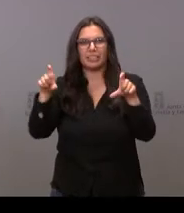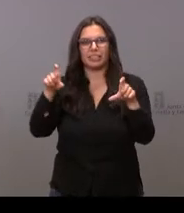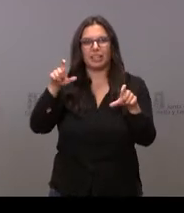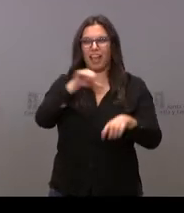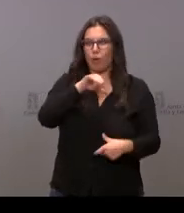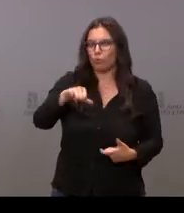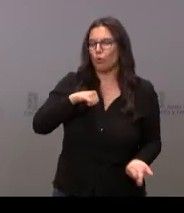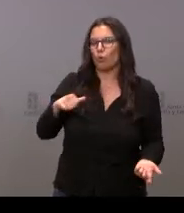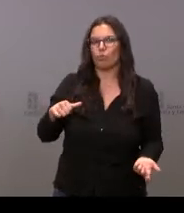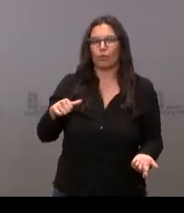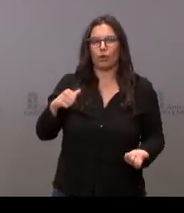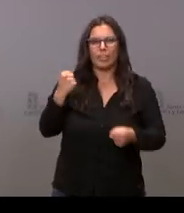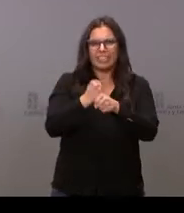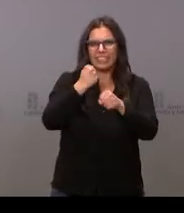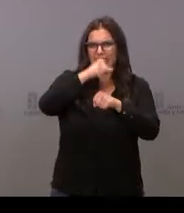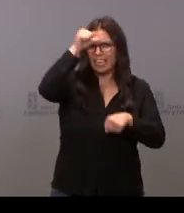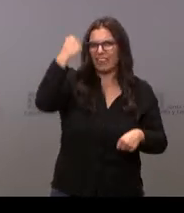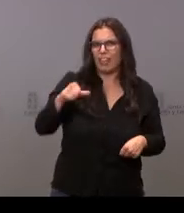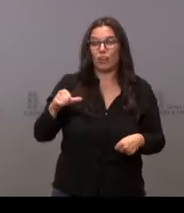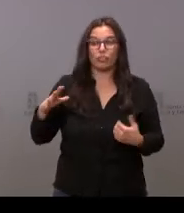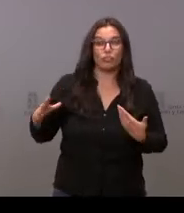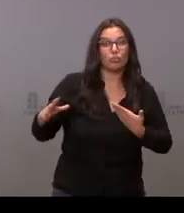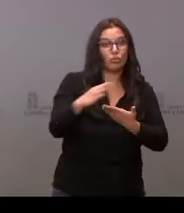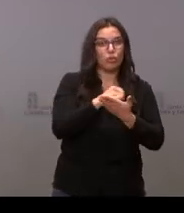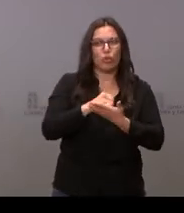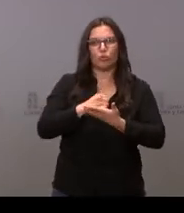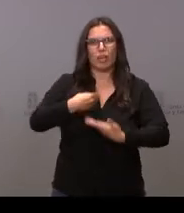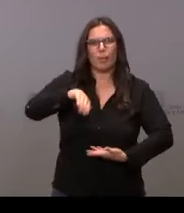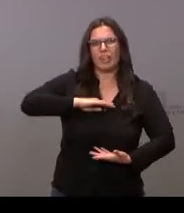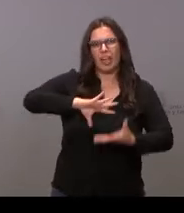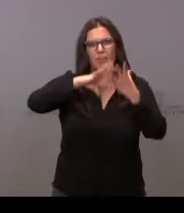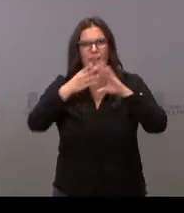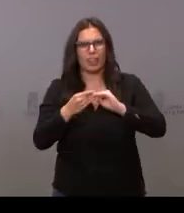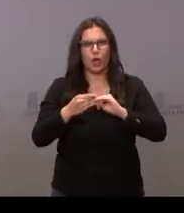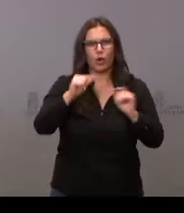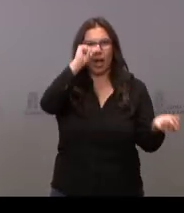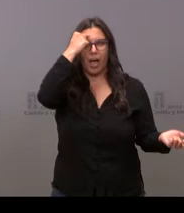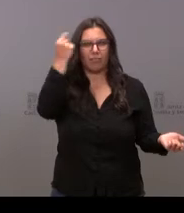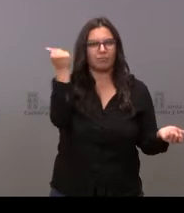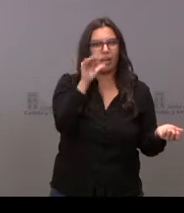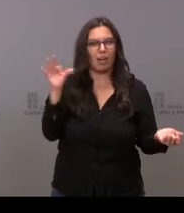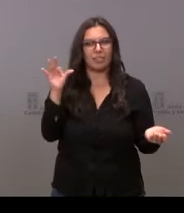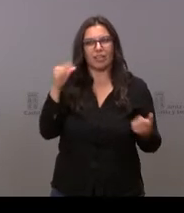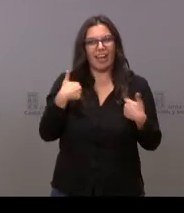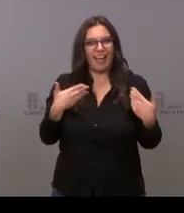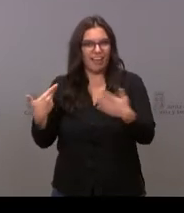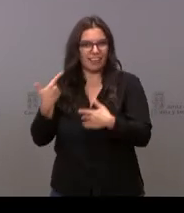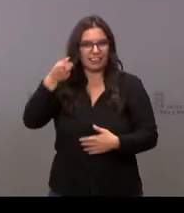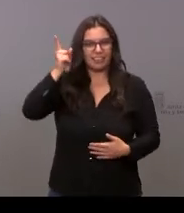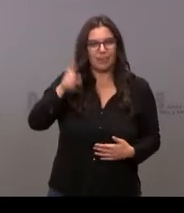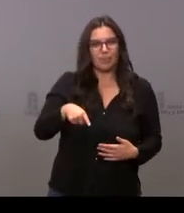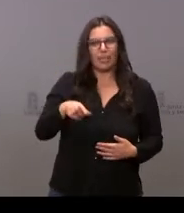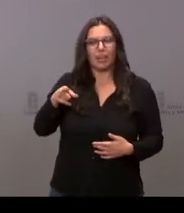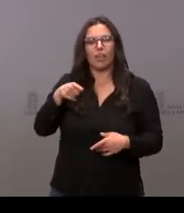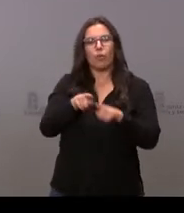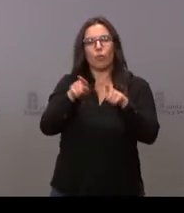autónomos los trabajadores de su capacidad de adaptación de su talento creativo de su generosidad y de su